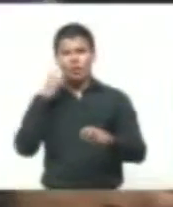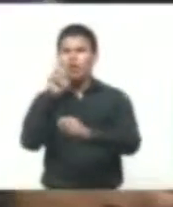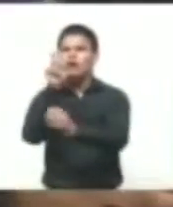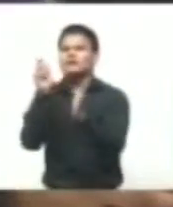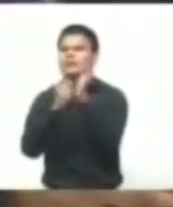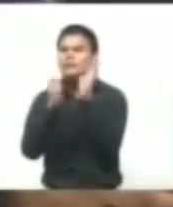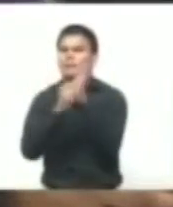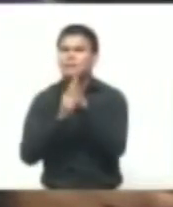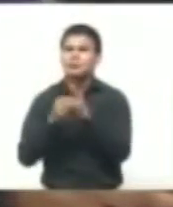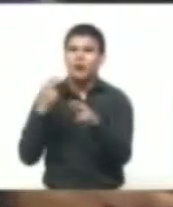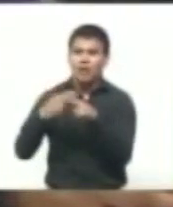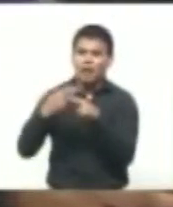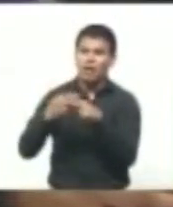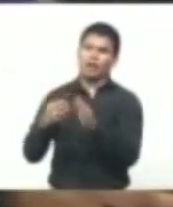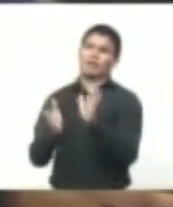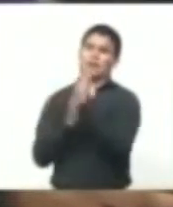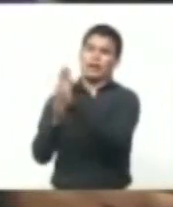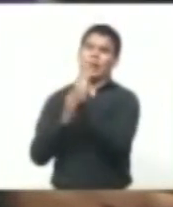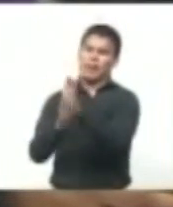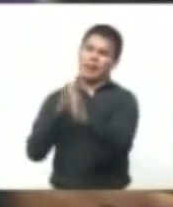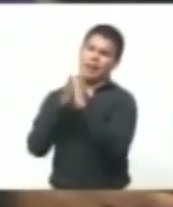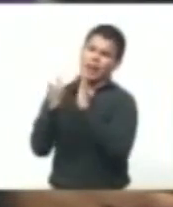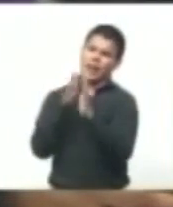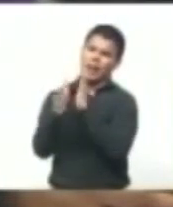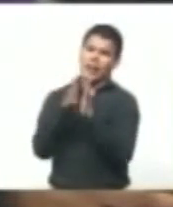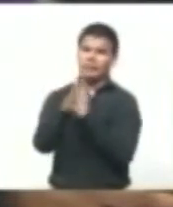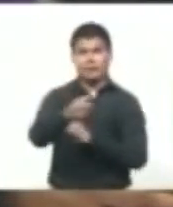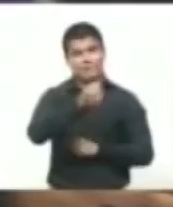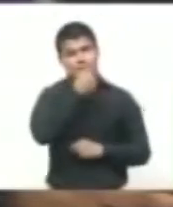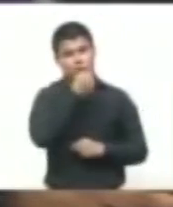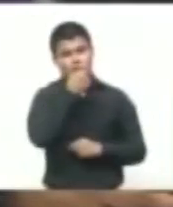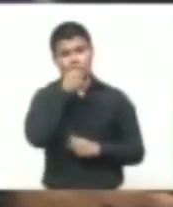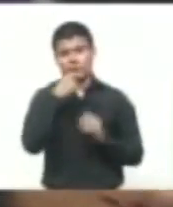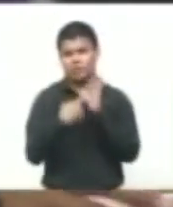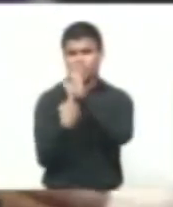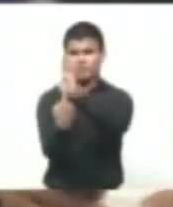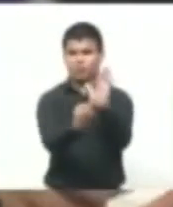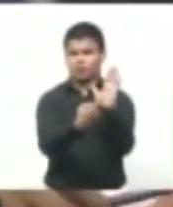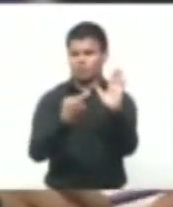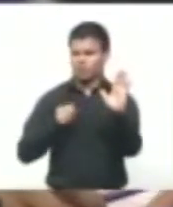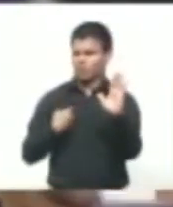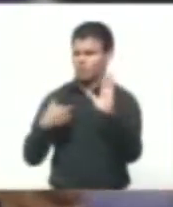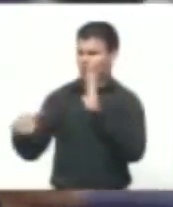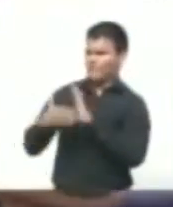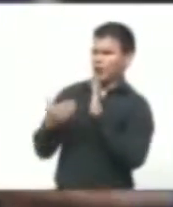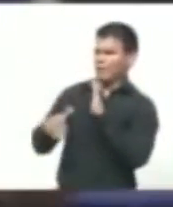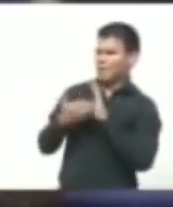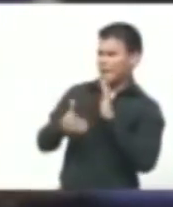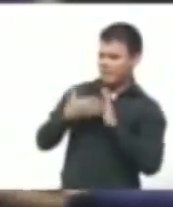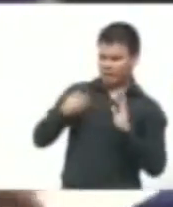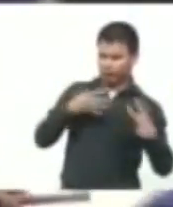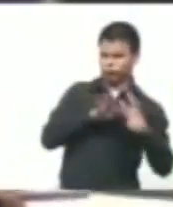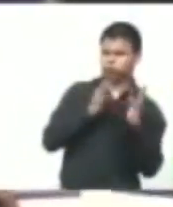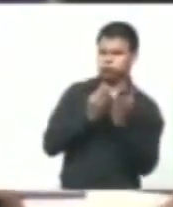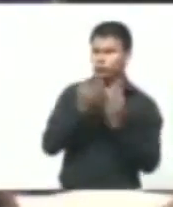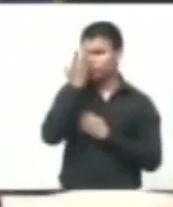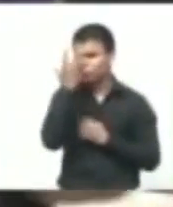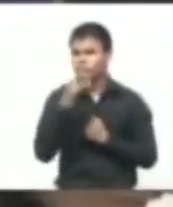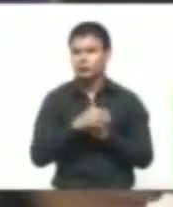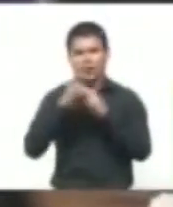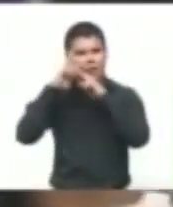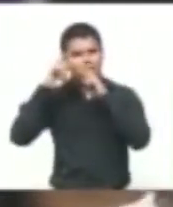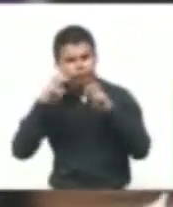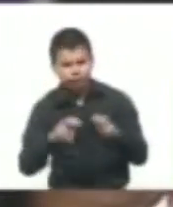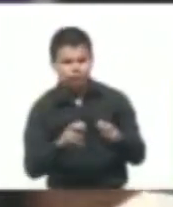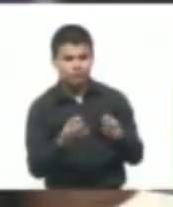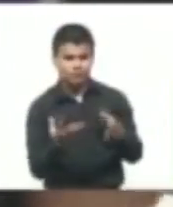diferentes personas vinculadas al caso. La periodista resaltó que estos hechos en su contra se realizaron debido a investigaciones que adelantaba sobre la guerra